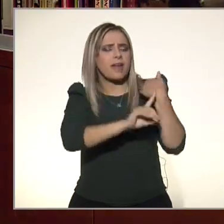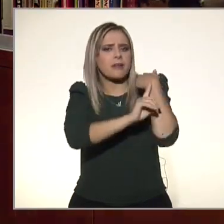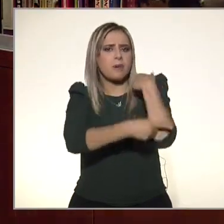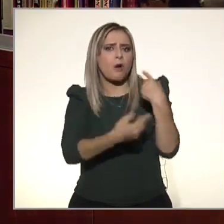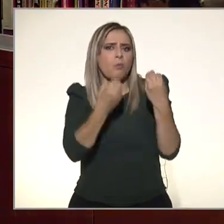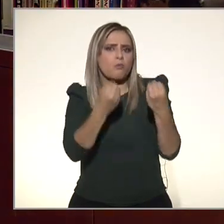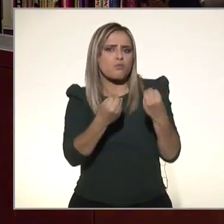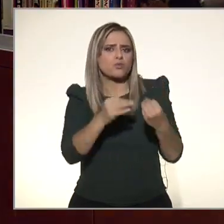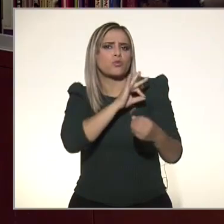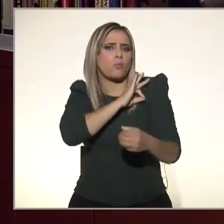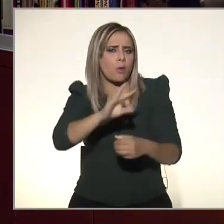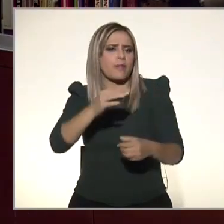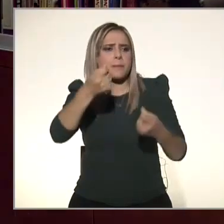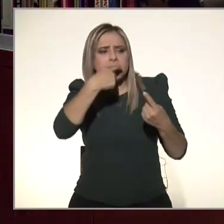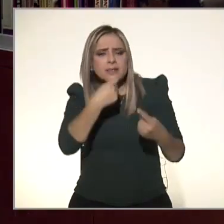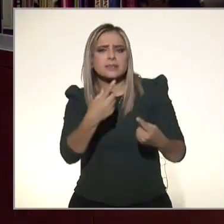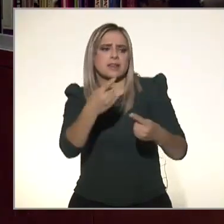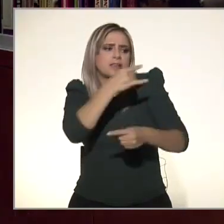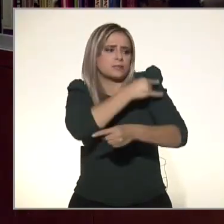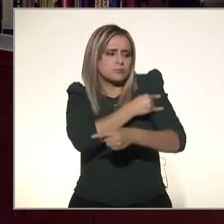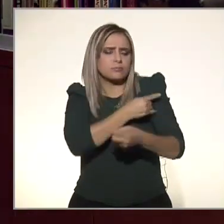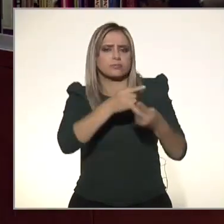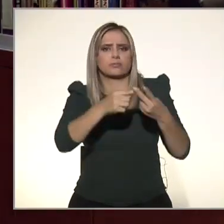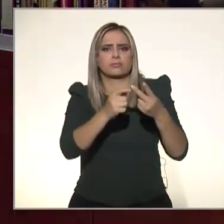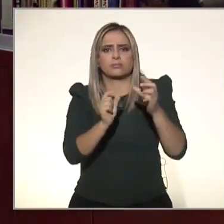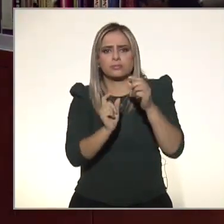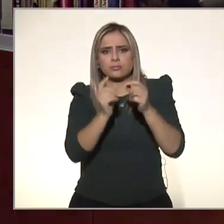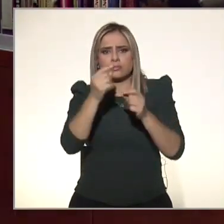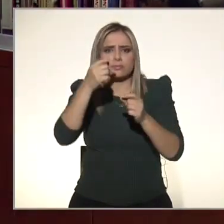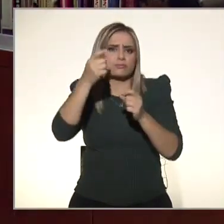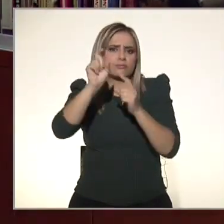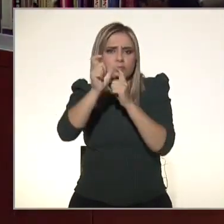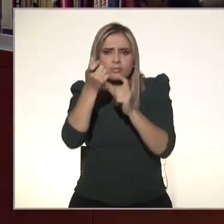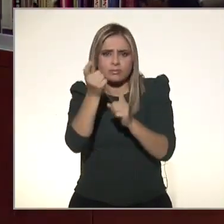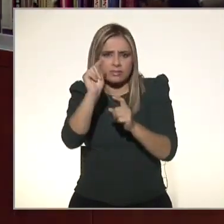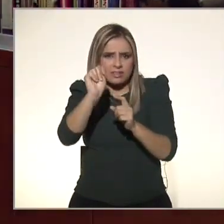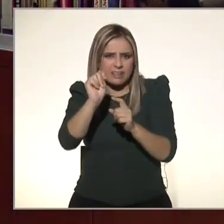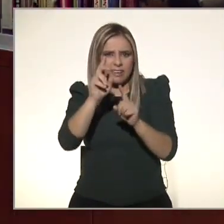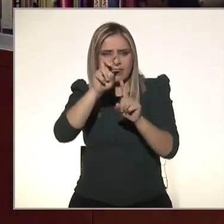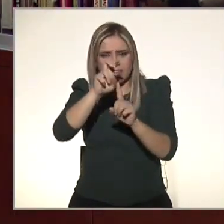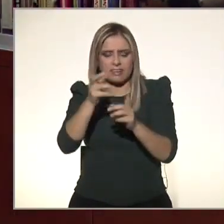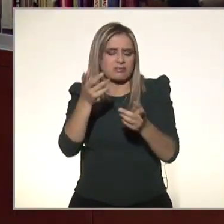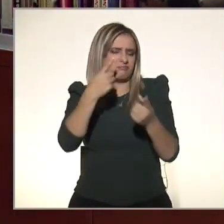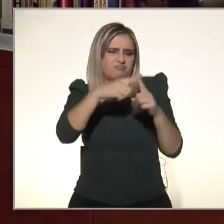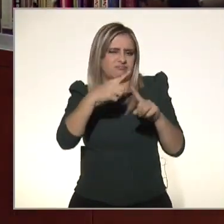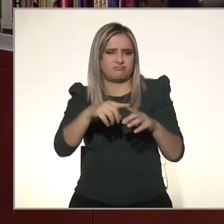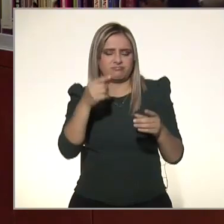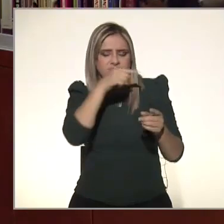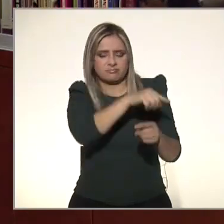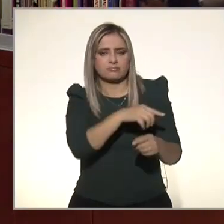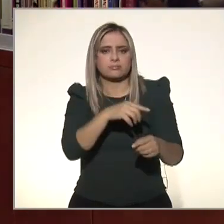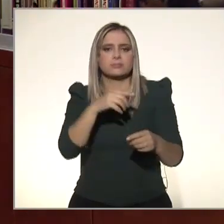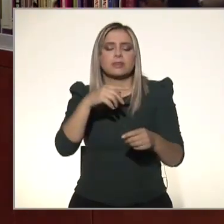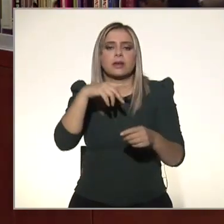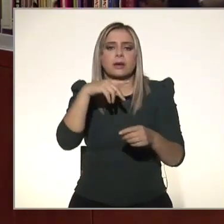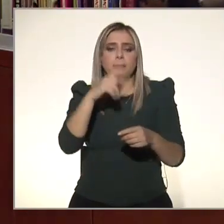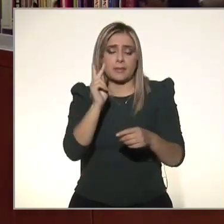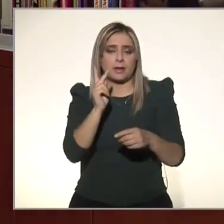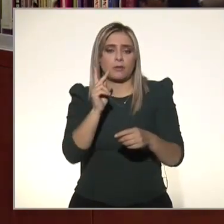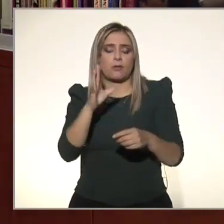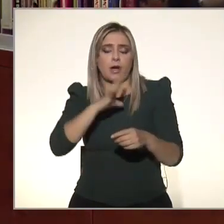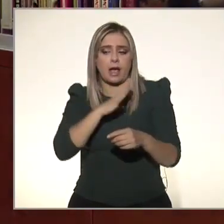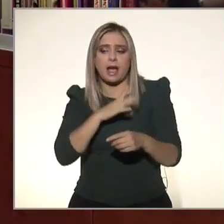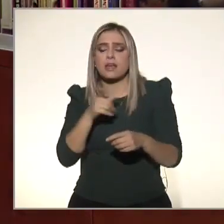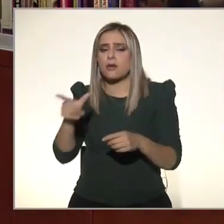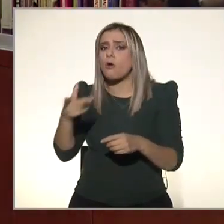que ante más alternativas pues hay más responsabilidad, aunque en realidad es una responsabilidad compartida. Los dos métodos disponibles, uno